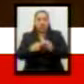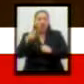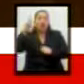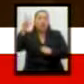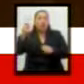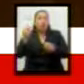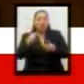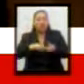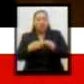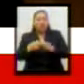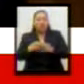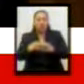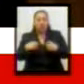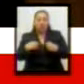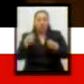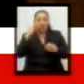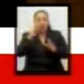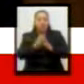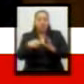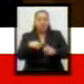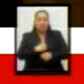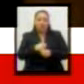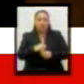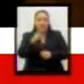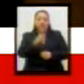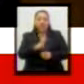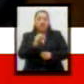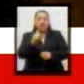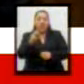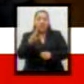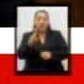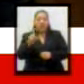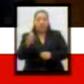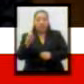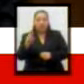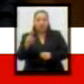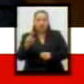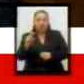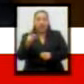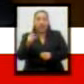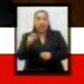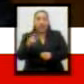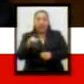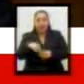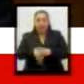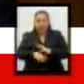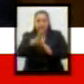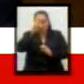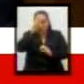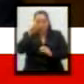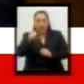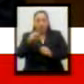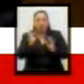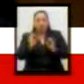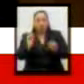Yo, un ejemplo de cómo hemos trabajado en Villa Salvador, y miro a Karen Suárez, nuestra coordinadora aquí en Perú, justamente cómo incorporar